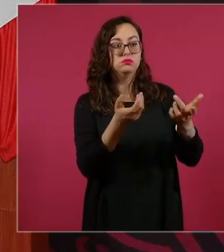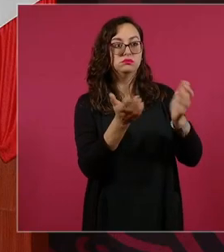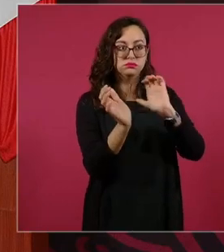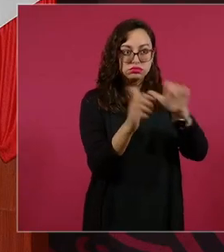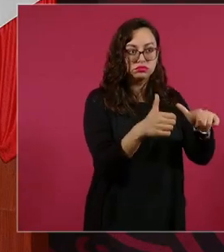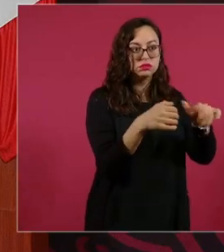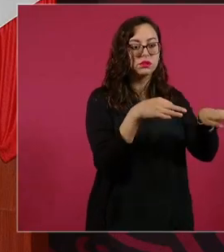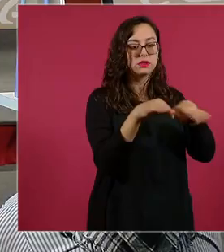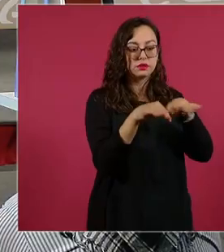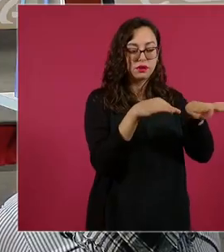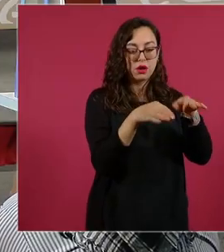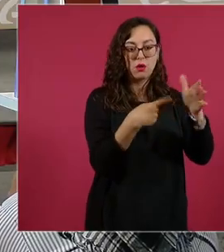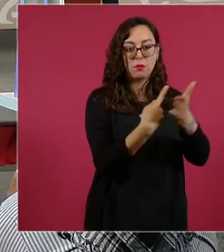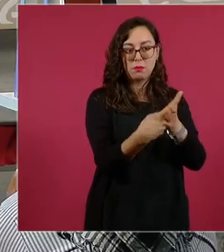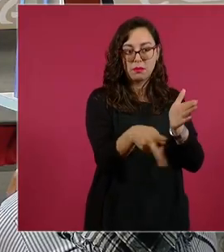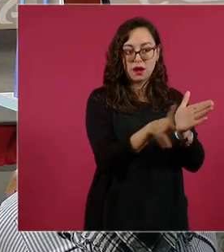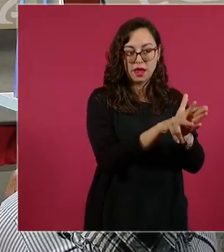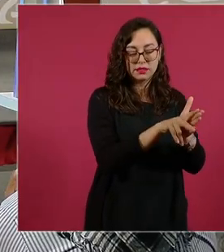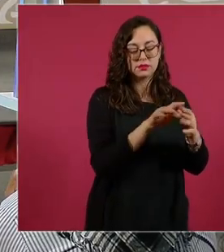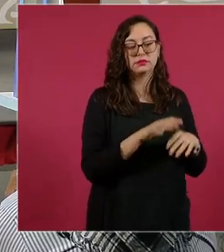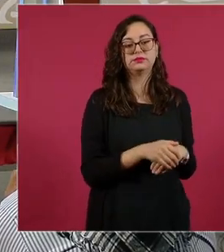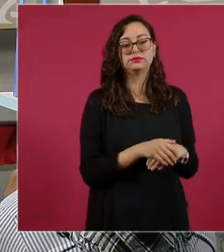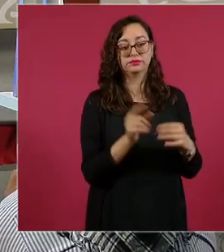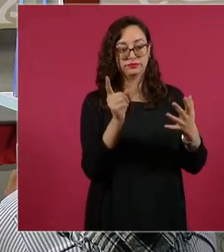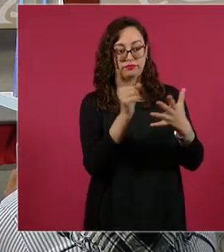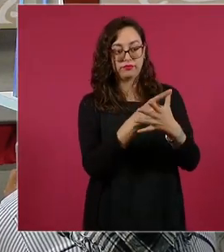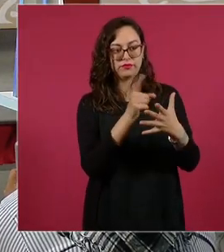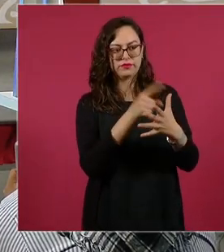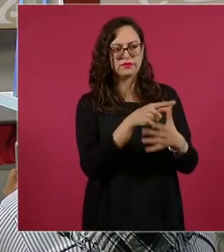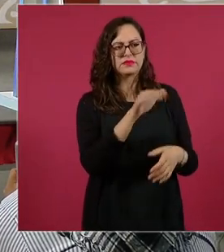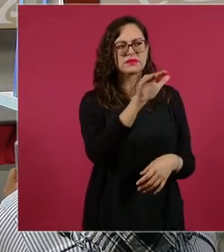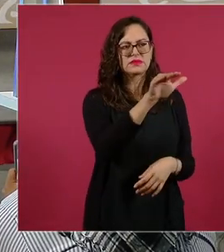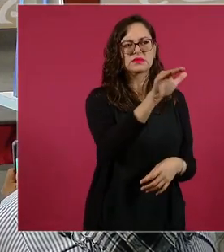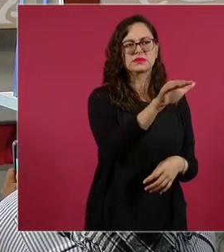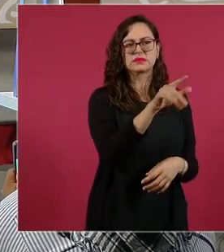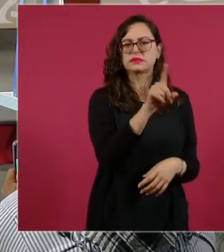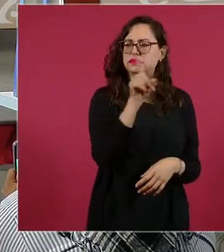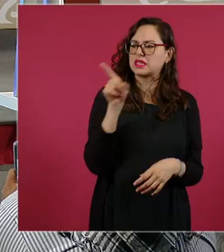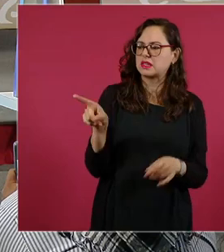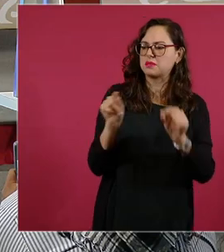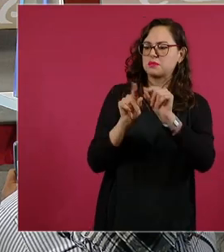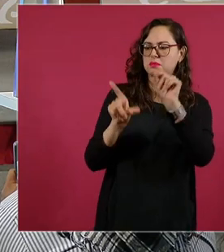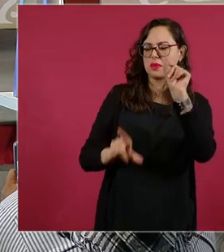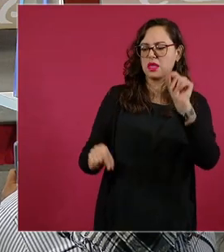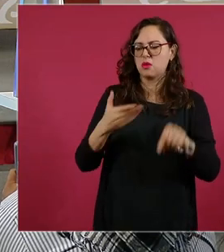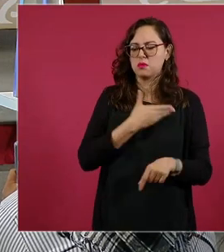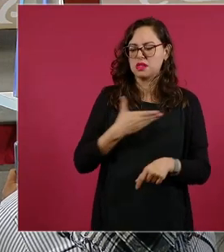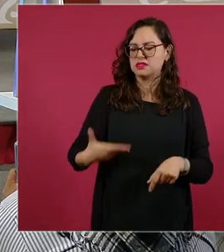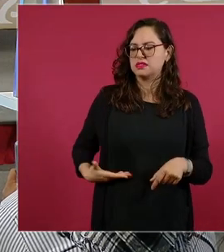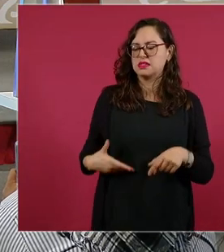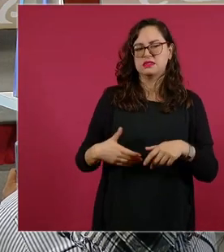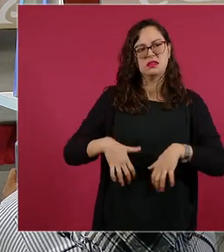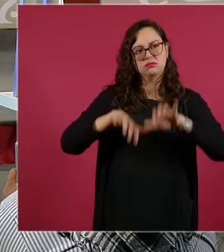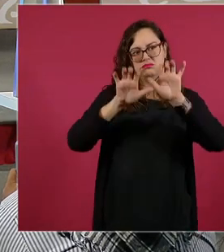¿Quién fue el que te convenció que era importante hacer el reportaje? ¿Quién